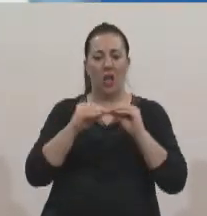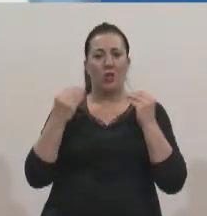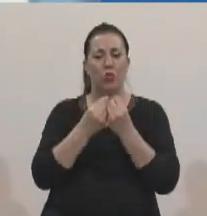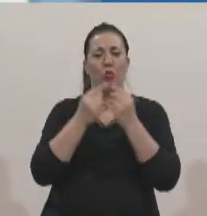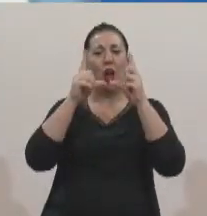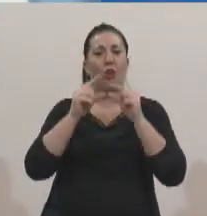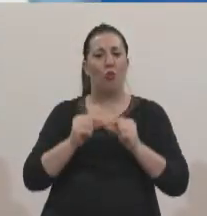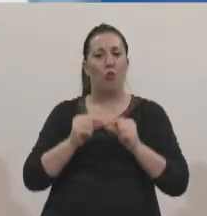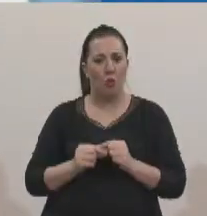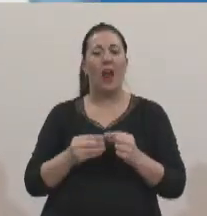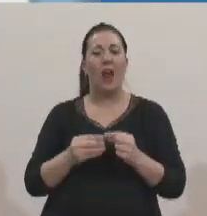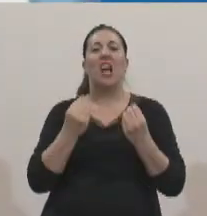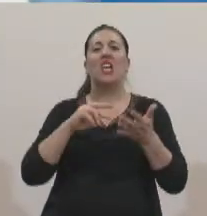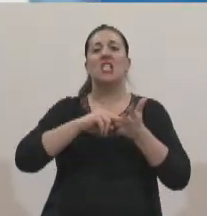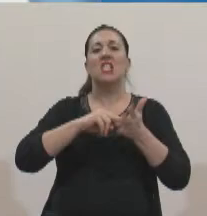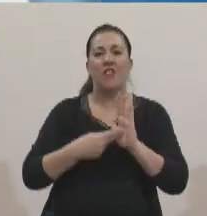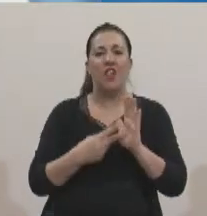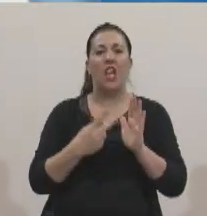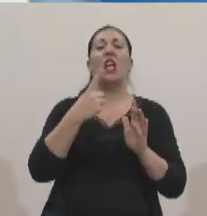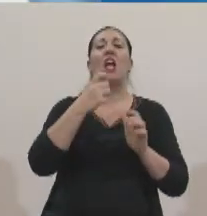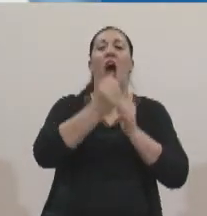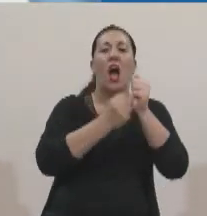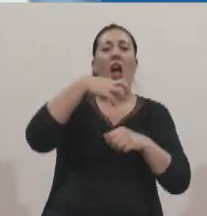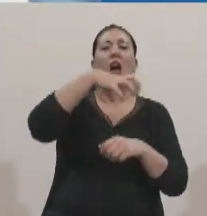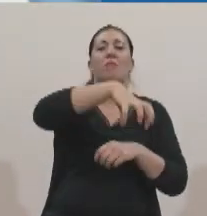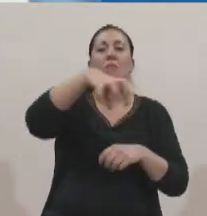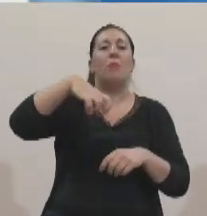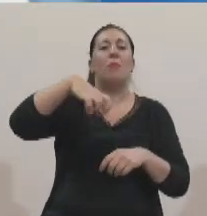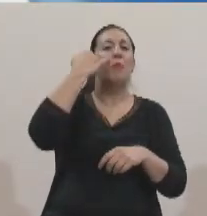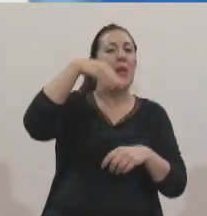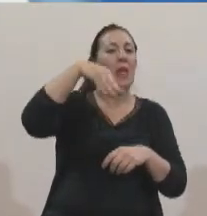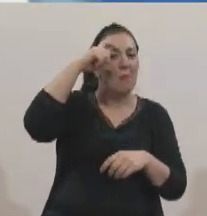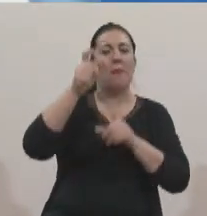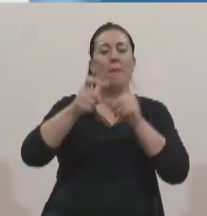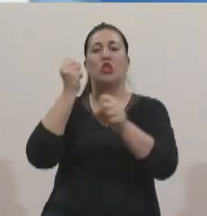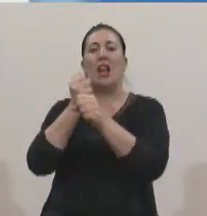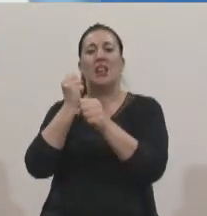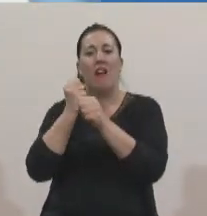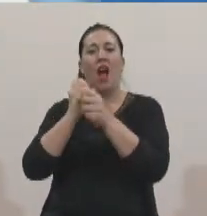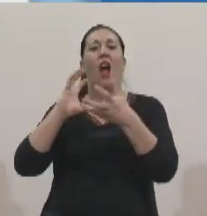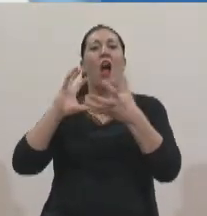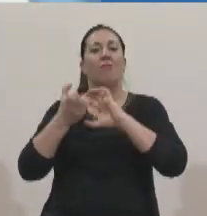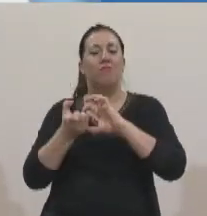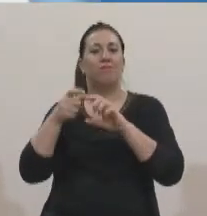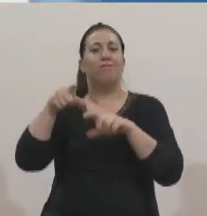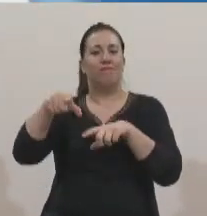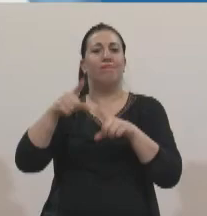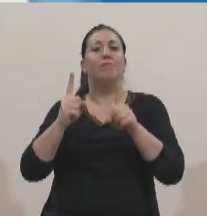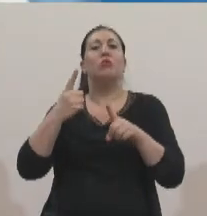implican las pymes y la cantidad de trabajadores que se verían afectados al sancionarse esta